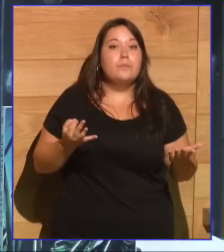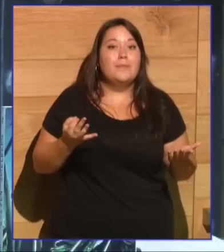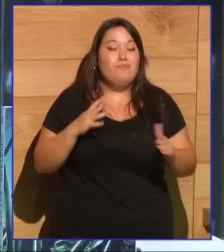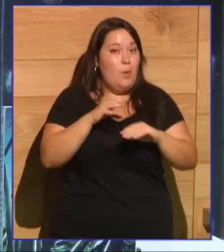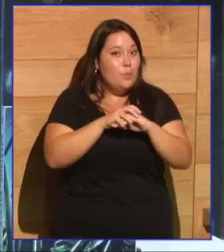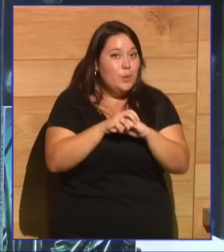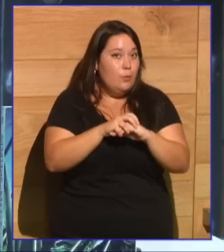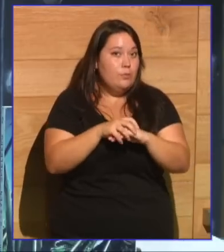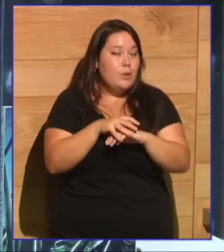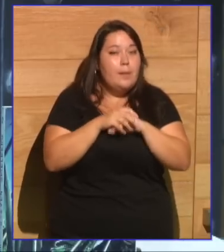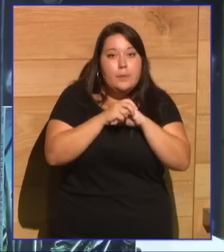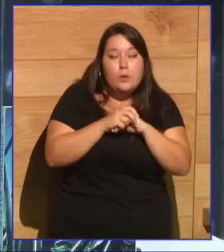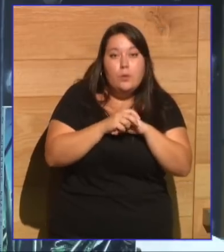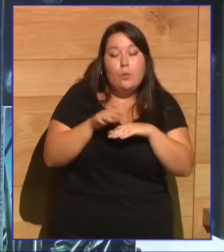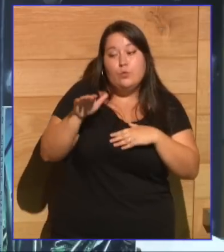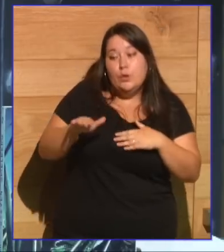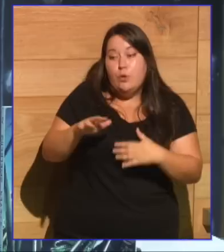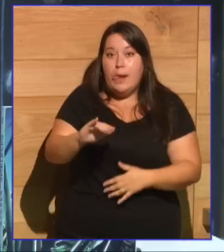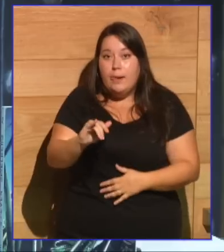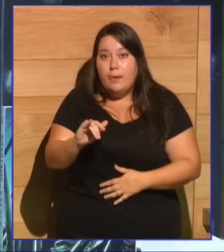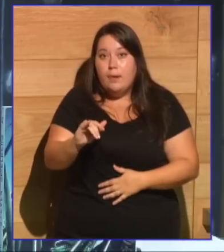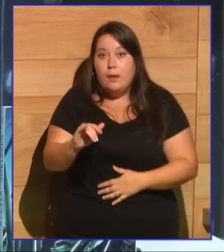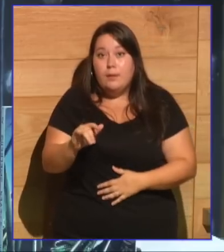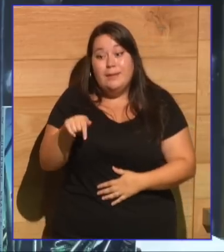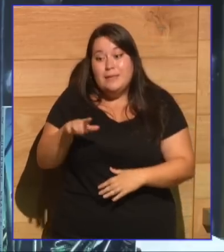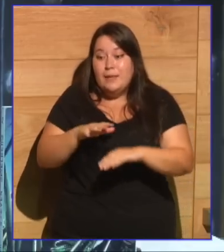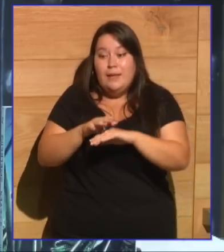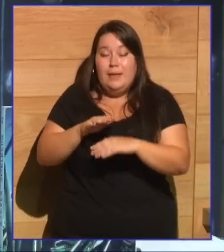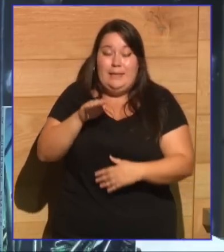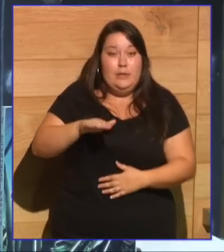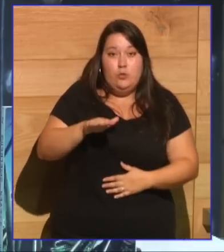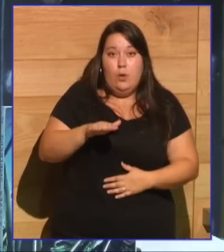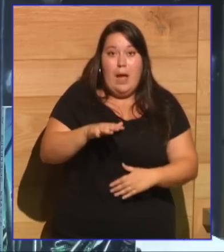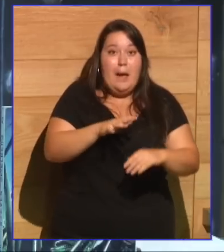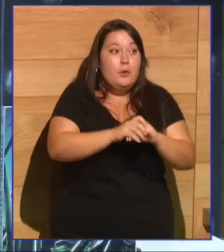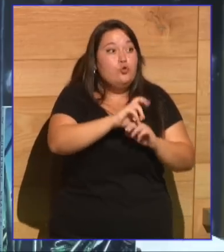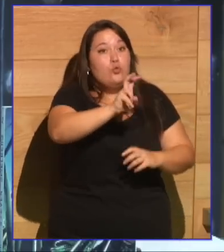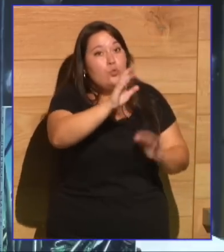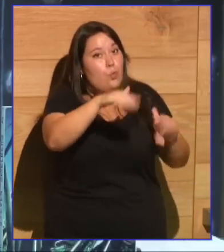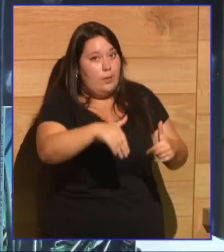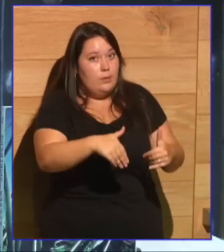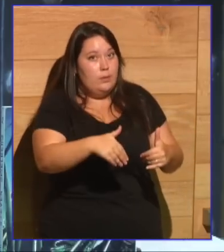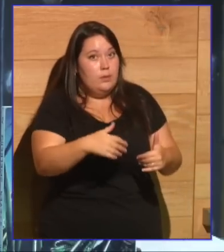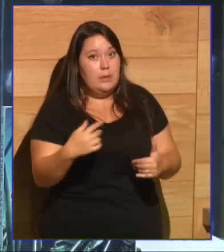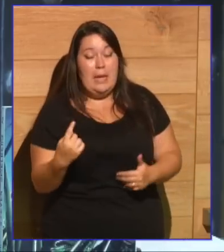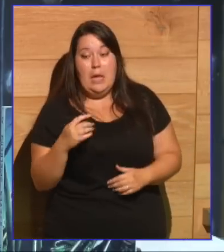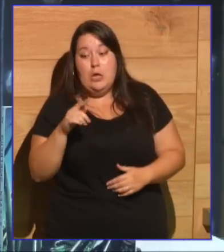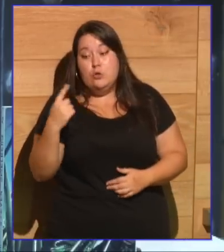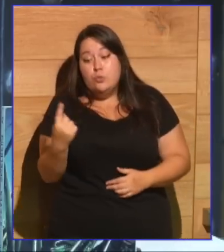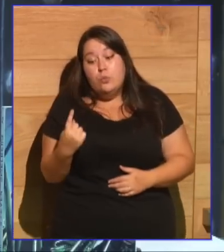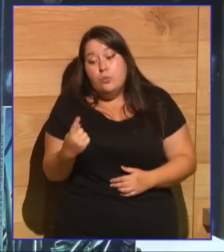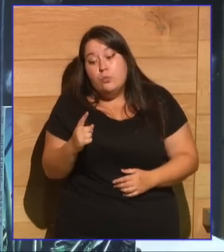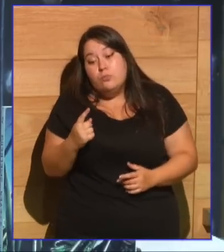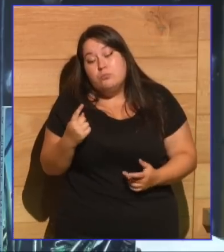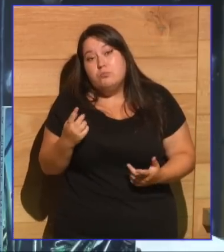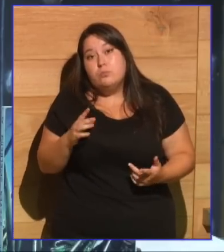amigo de un amigo que tiene un niño que no tiene amigos no porque sea un niño abandonado sino